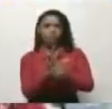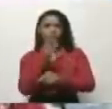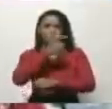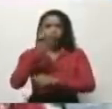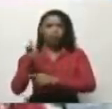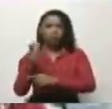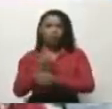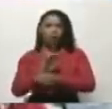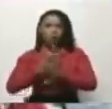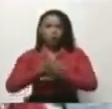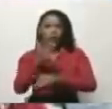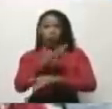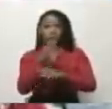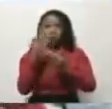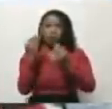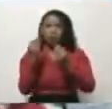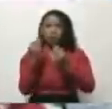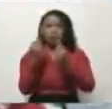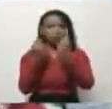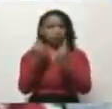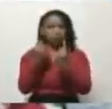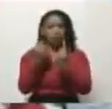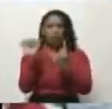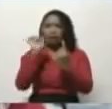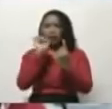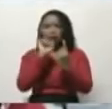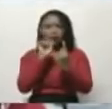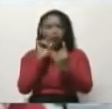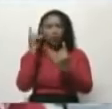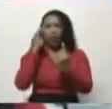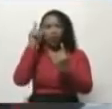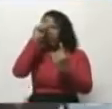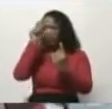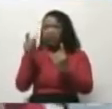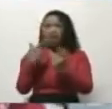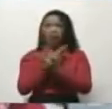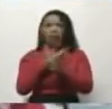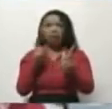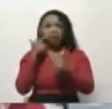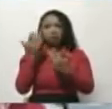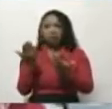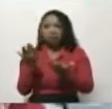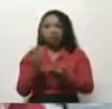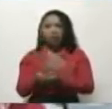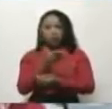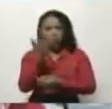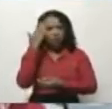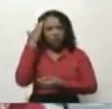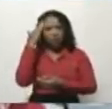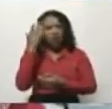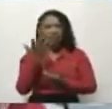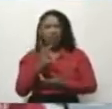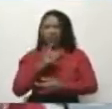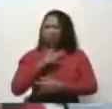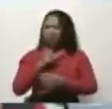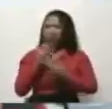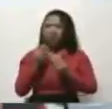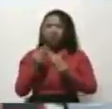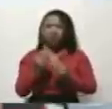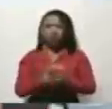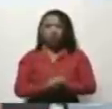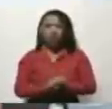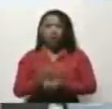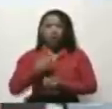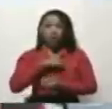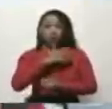Porque a lo mejor si no tuvieran tantos escoltas ni tantas camionetas, ni los reconocen y pueden andar libremente. Ustedes saben que extraña muchísimo